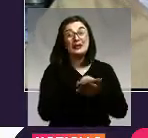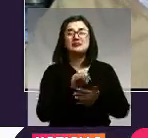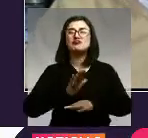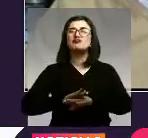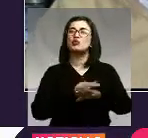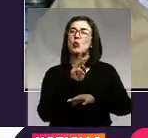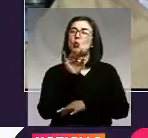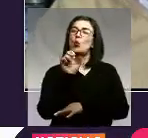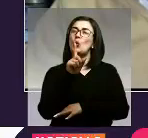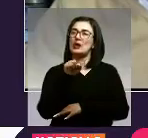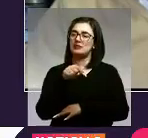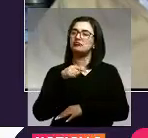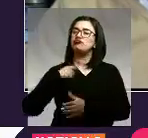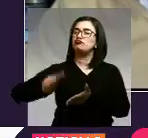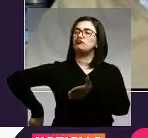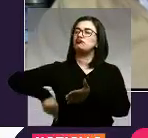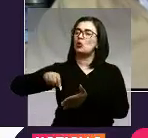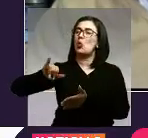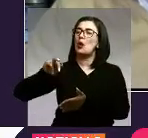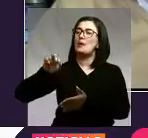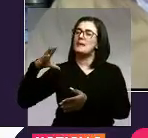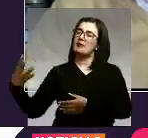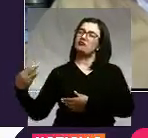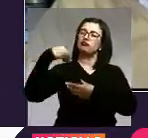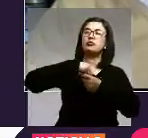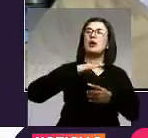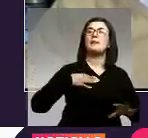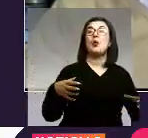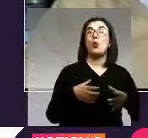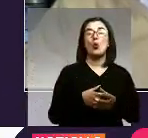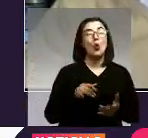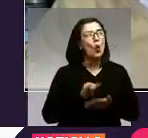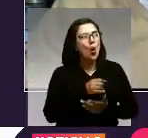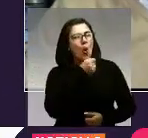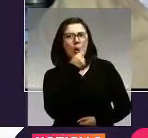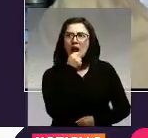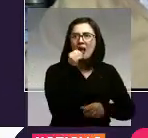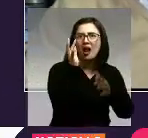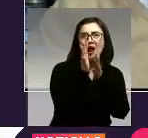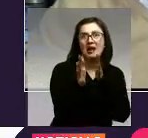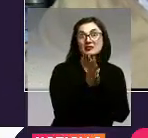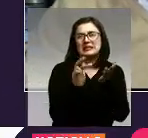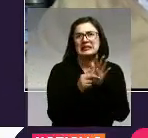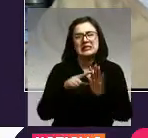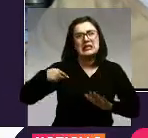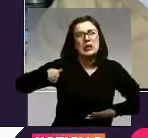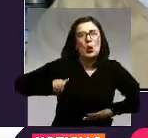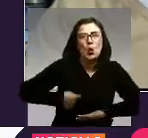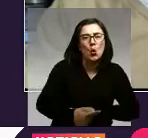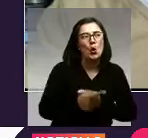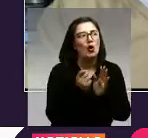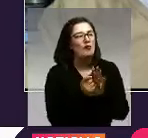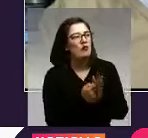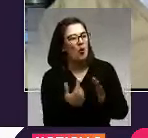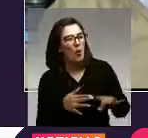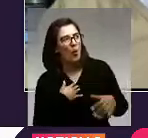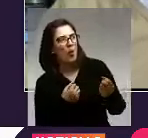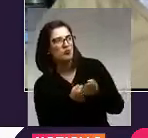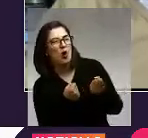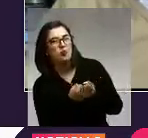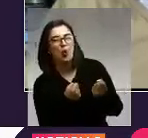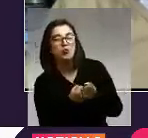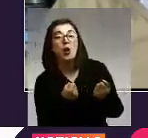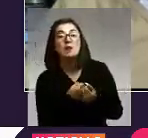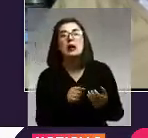que contrataba a Juan Pablo Montoya. Entonces llegábamos con una aureola de tener un ídolo, y la prensa pues